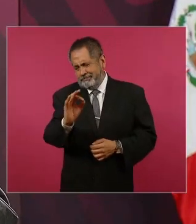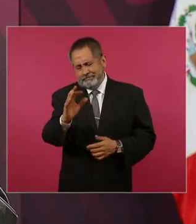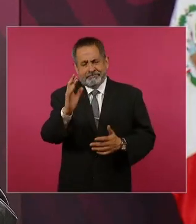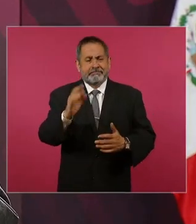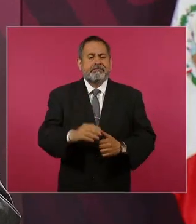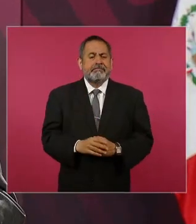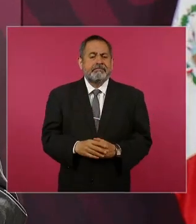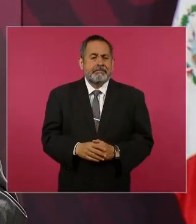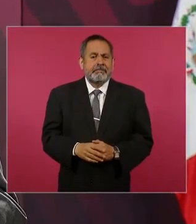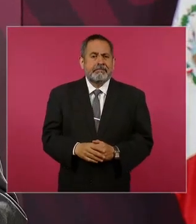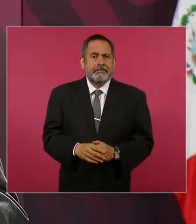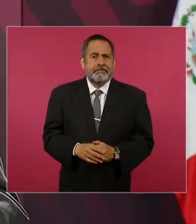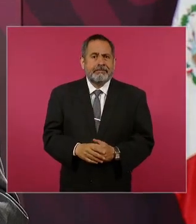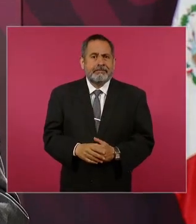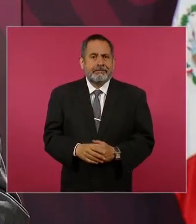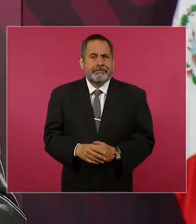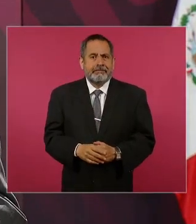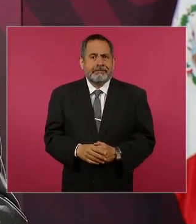fueron